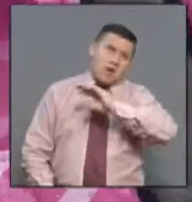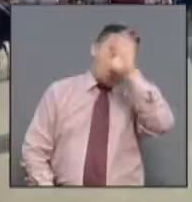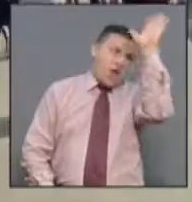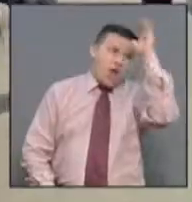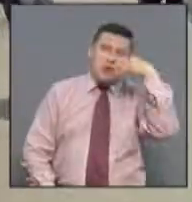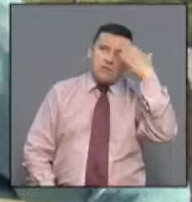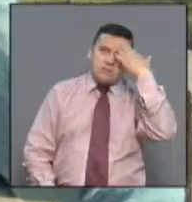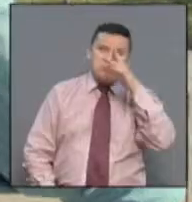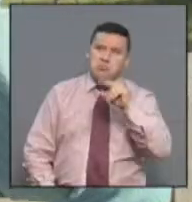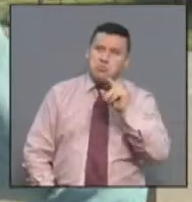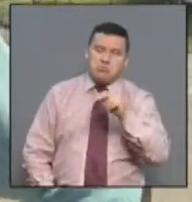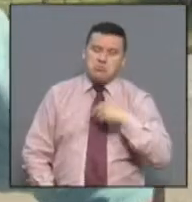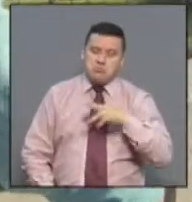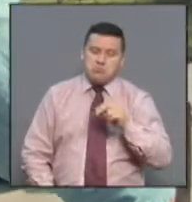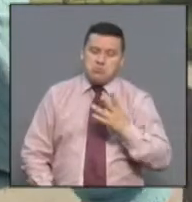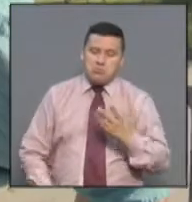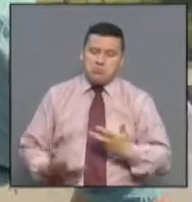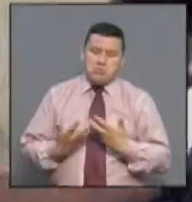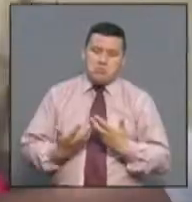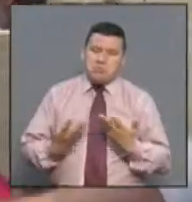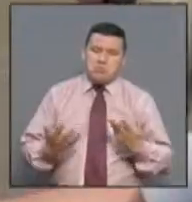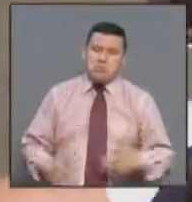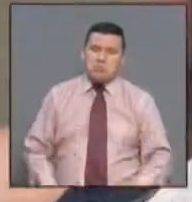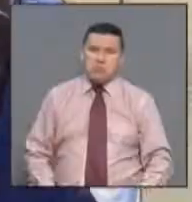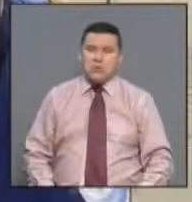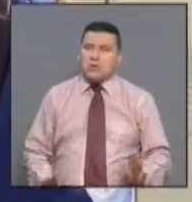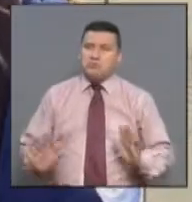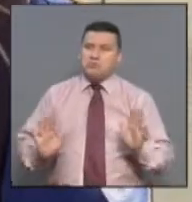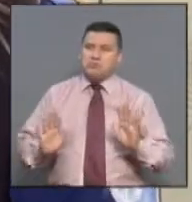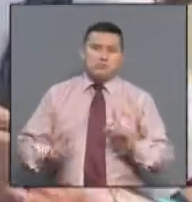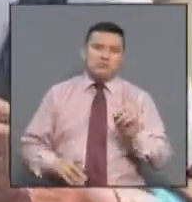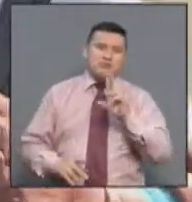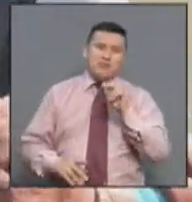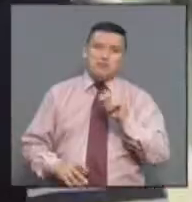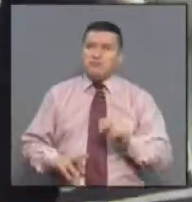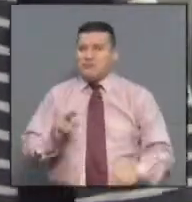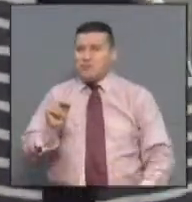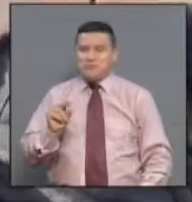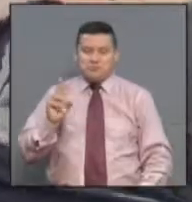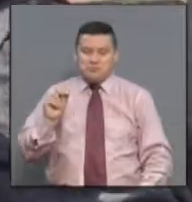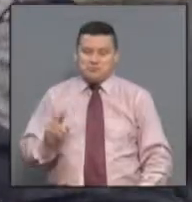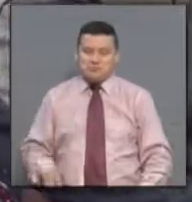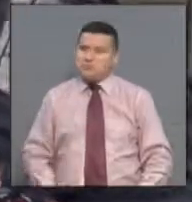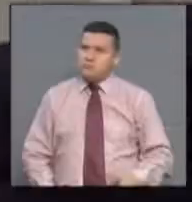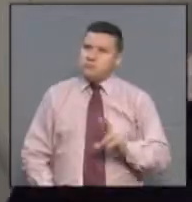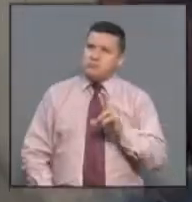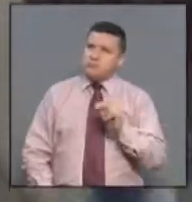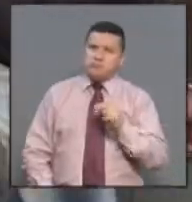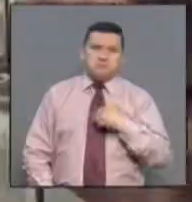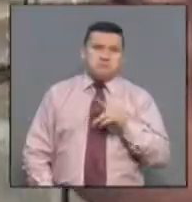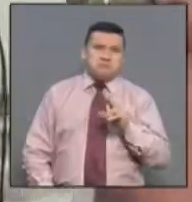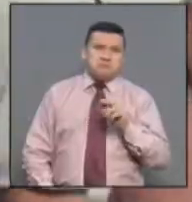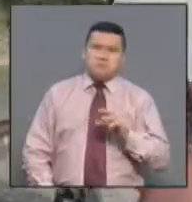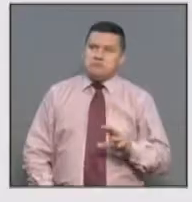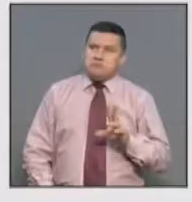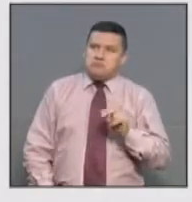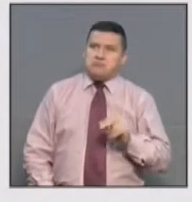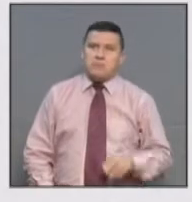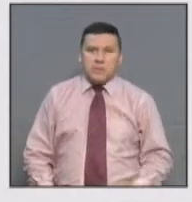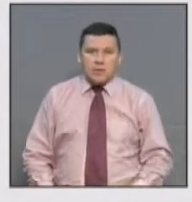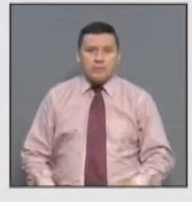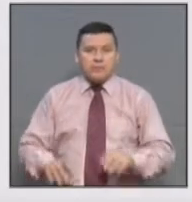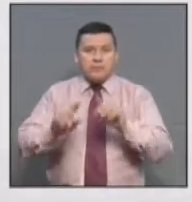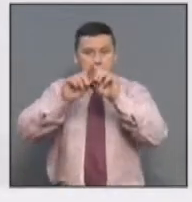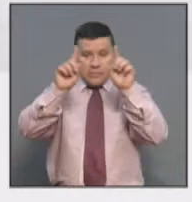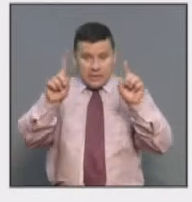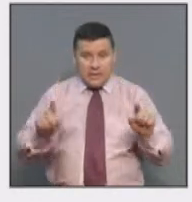que sí. No. No, no, no tengo ni idea. Ay, no. No. No. No. No. No. No. El